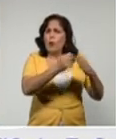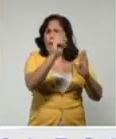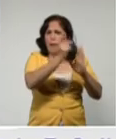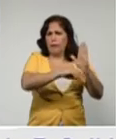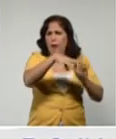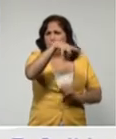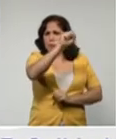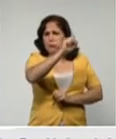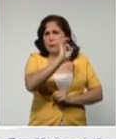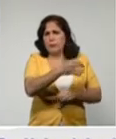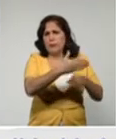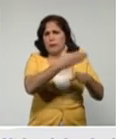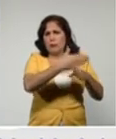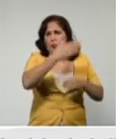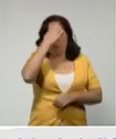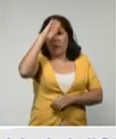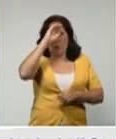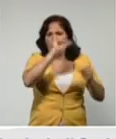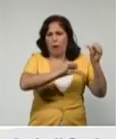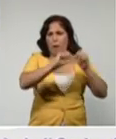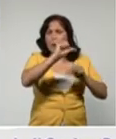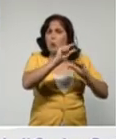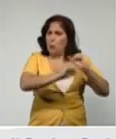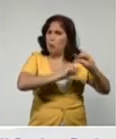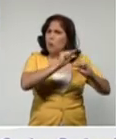eléctrico, que se ha ido recuperando